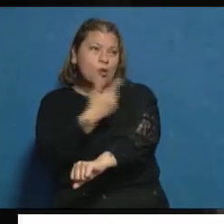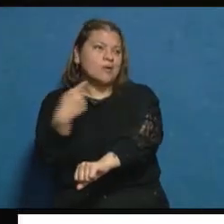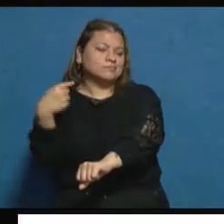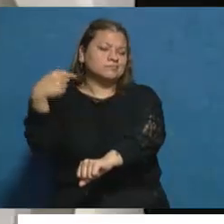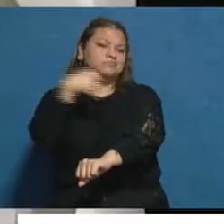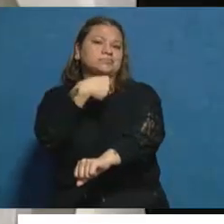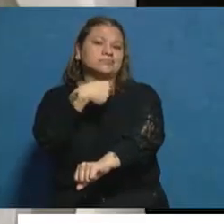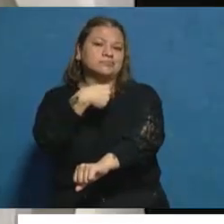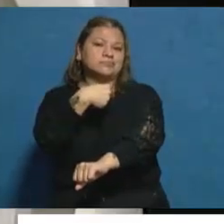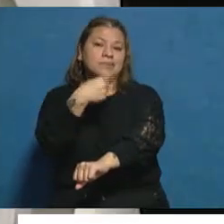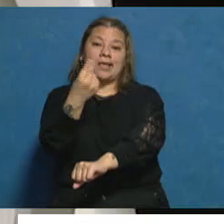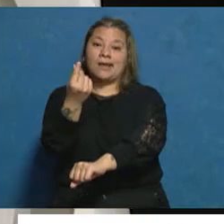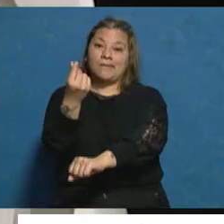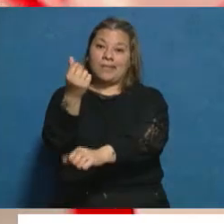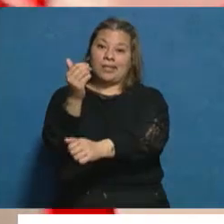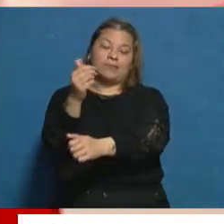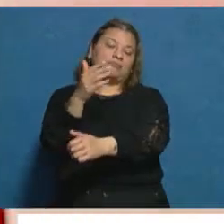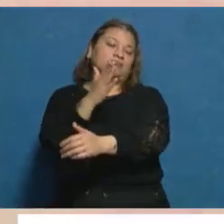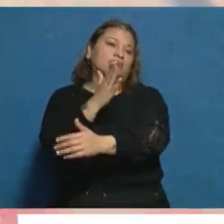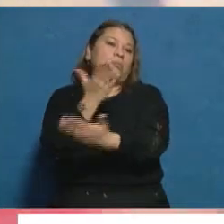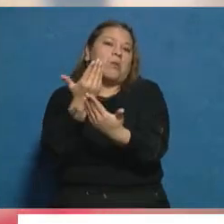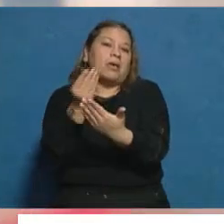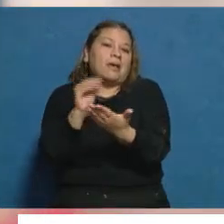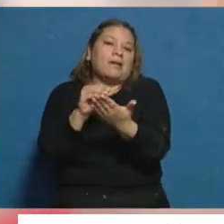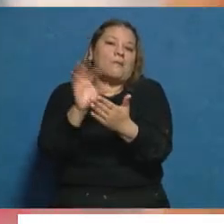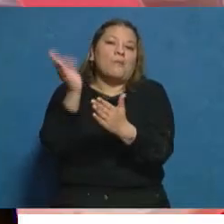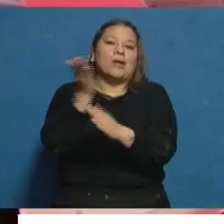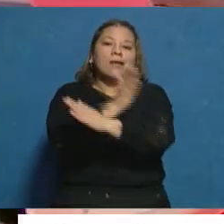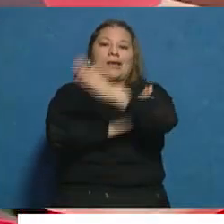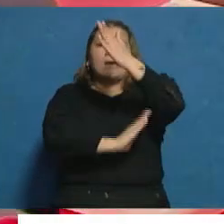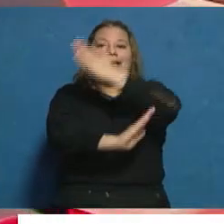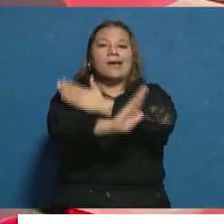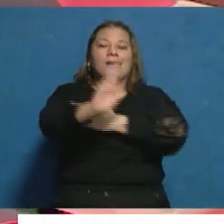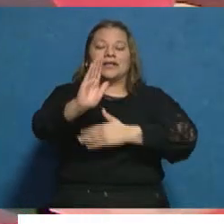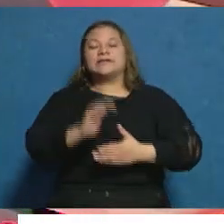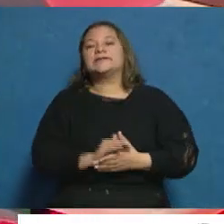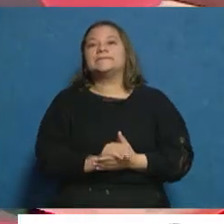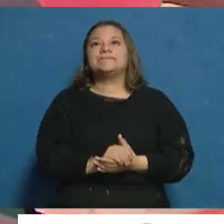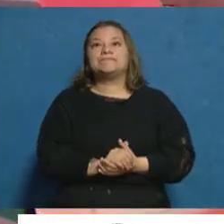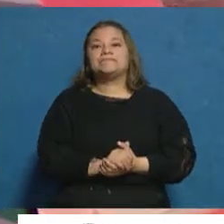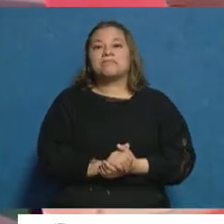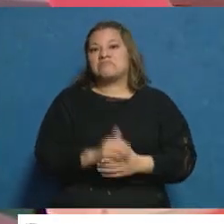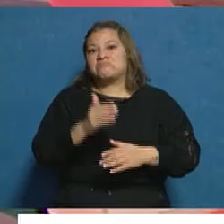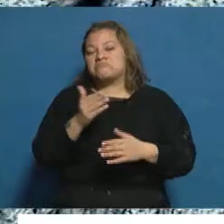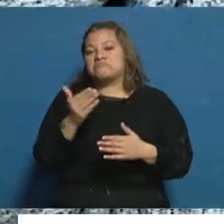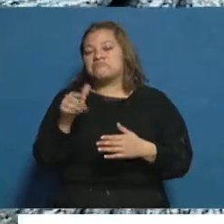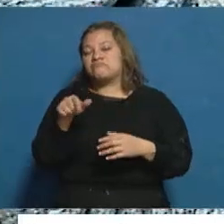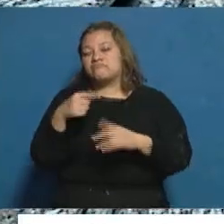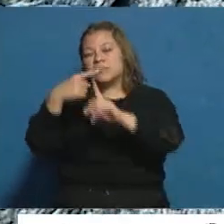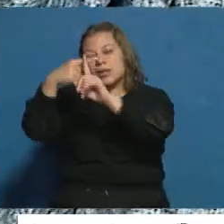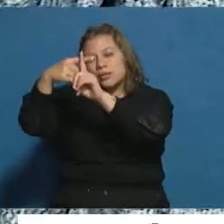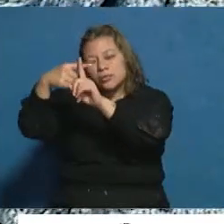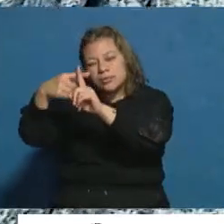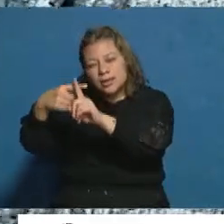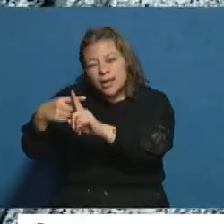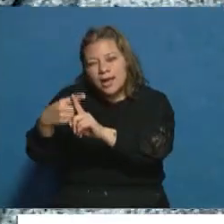se cuantificará el porcentaje de incapacidad. La Secretaría de Gestión Administrativa del Ministerio de Salud procederá al cálculo de la suma a